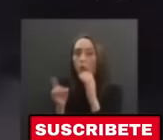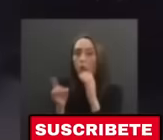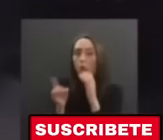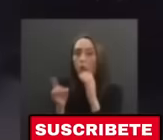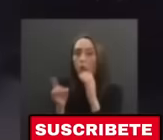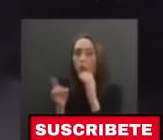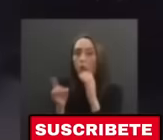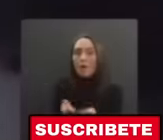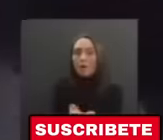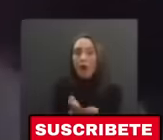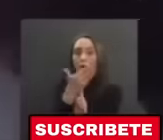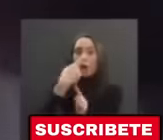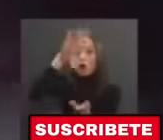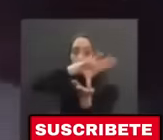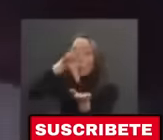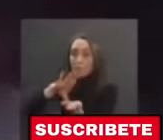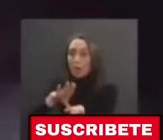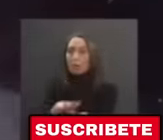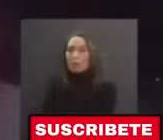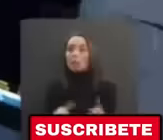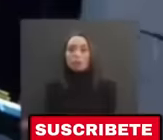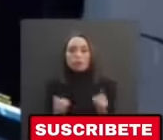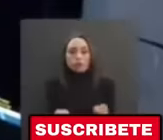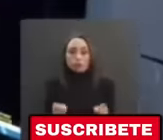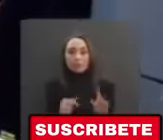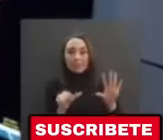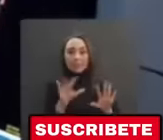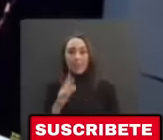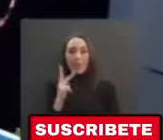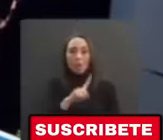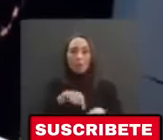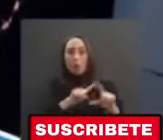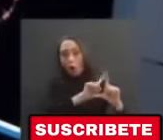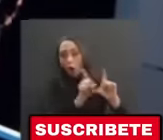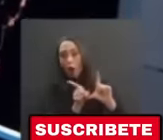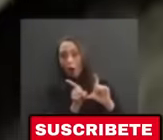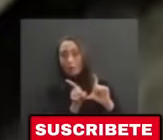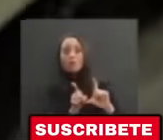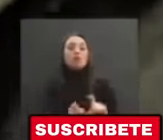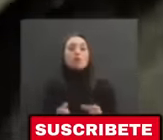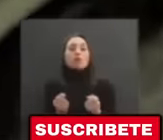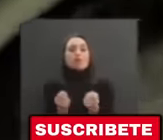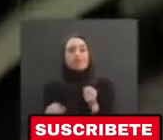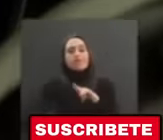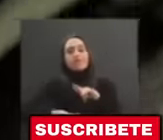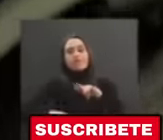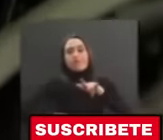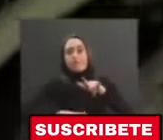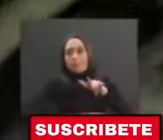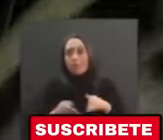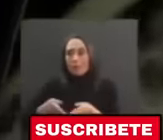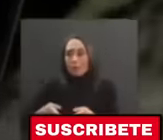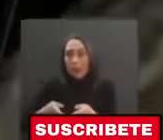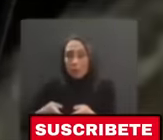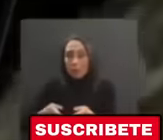se demora una eternidad. Tantos nudos, unos 610 kilómetros por hora, fuimos testigos del trabajo de los tripulantes del P3 Orión,